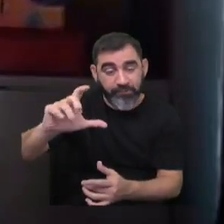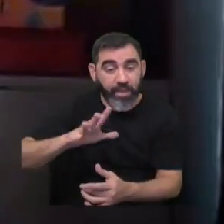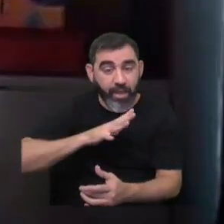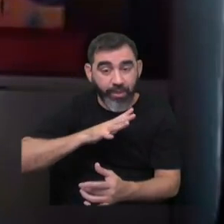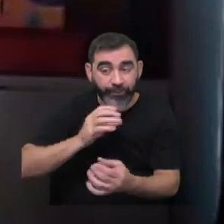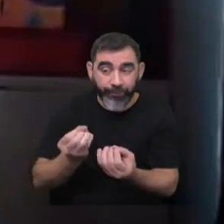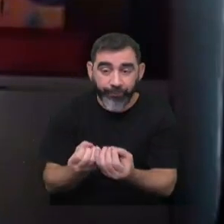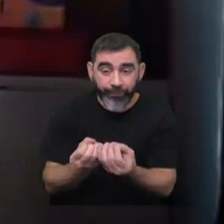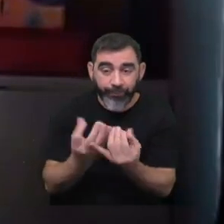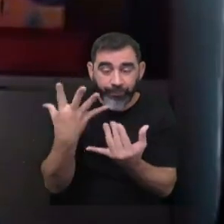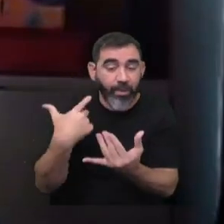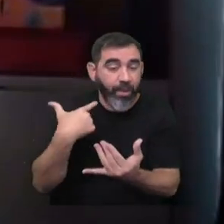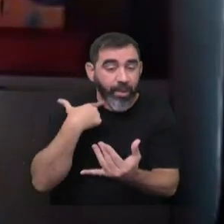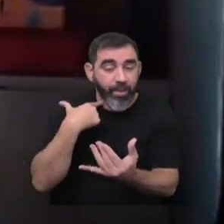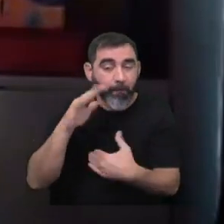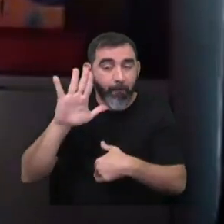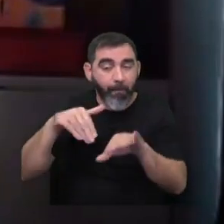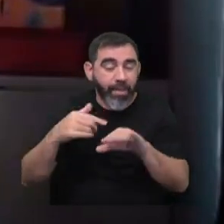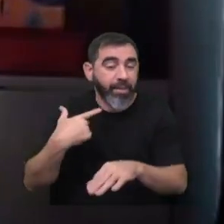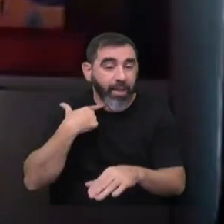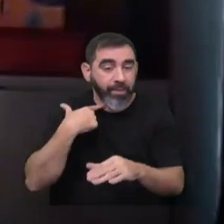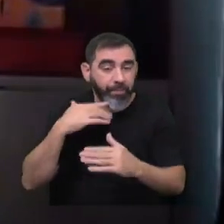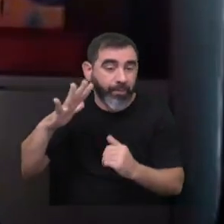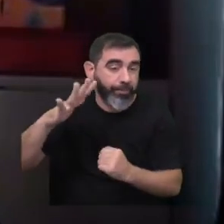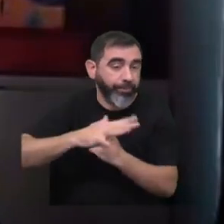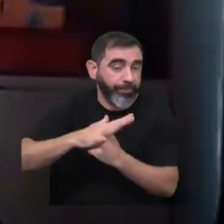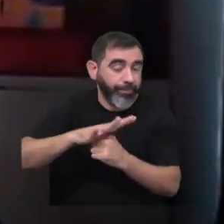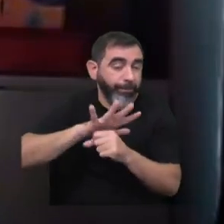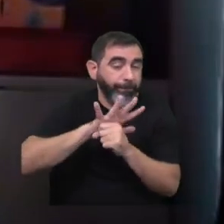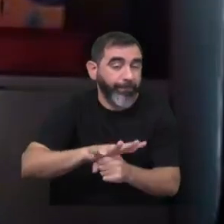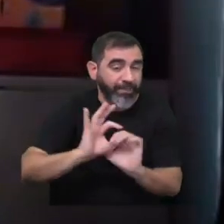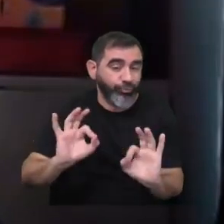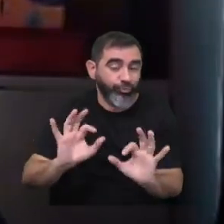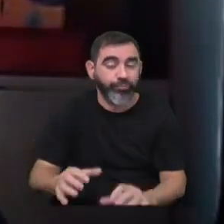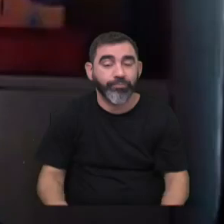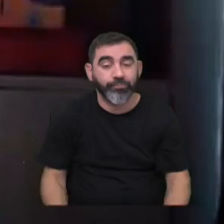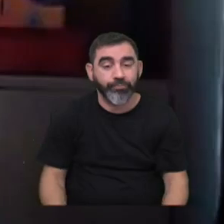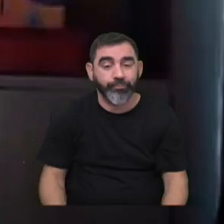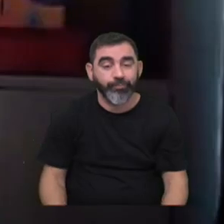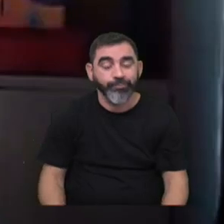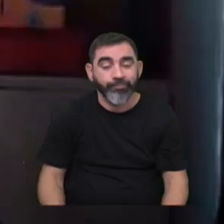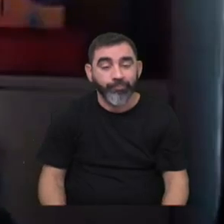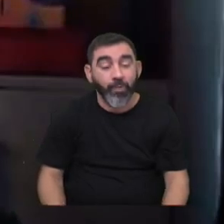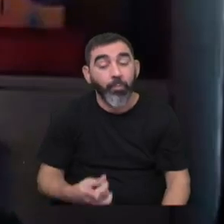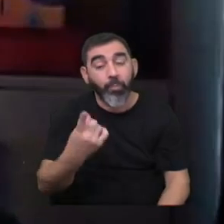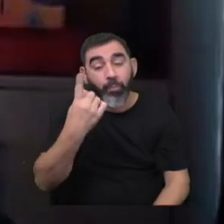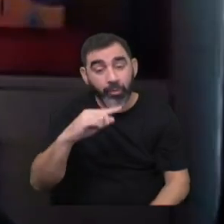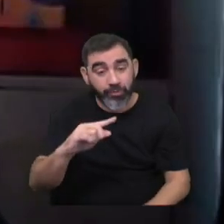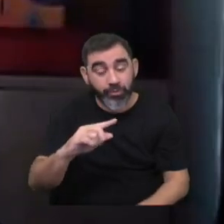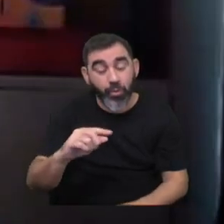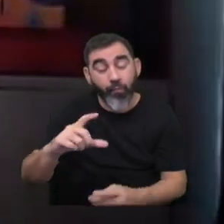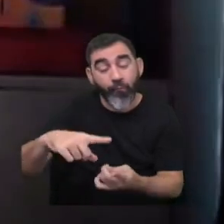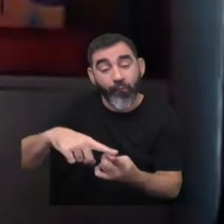que desgasificar mayor cantidad de gas para llegar a esa presión de equilibrio. Por eso en estos casos, cuando la botella